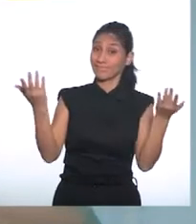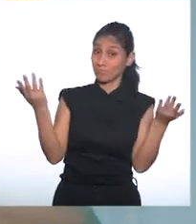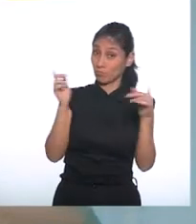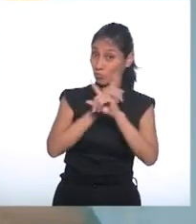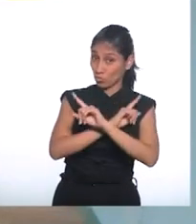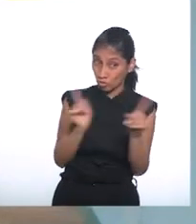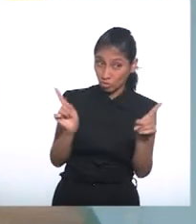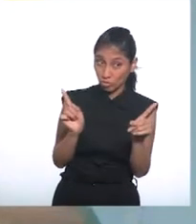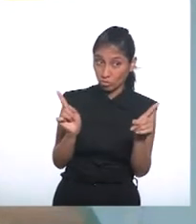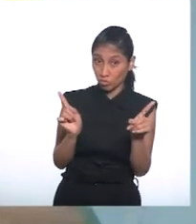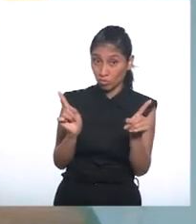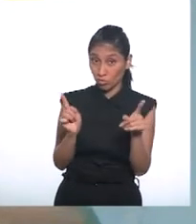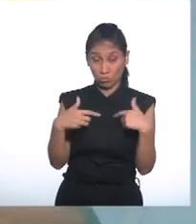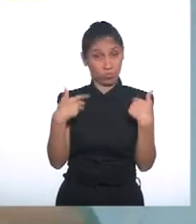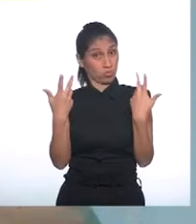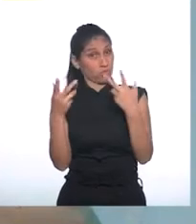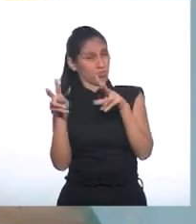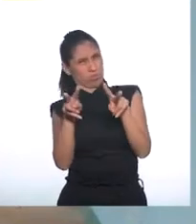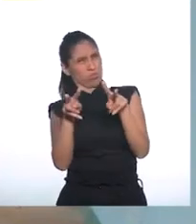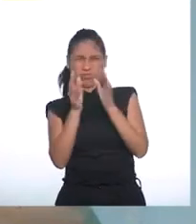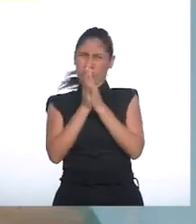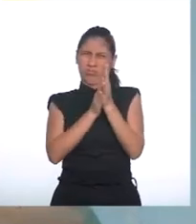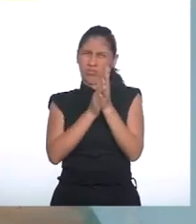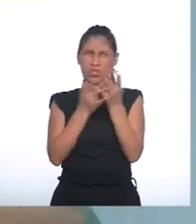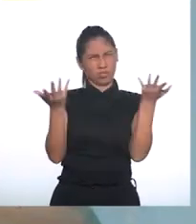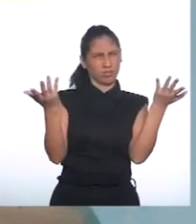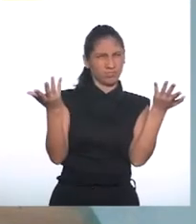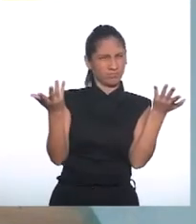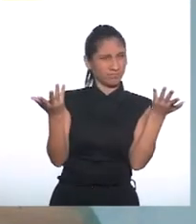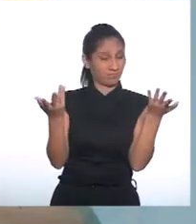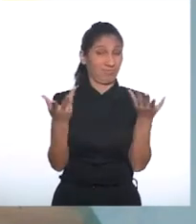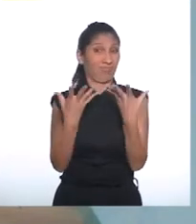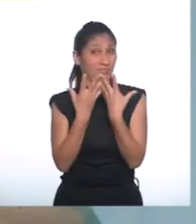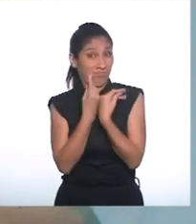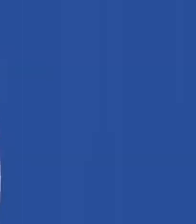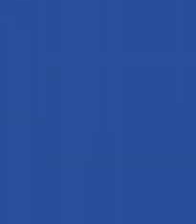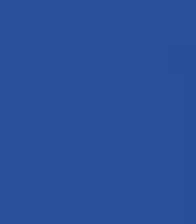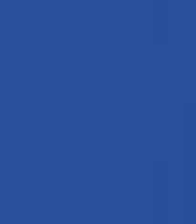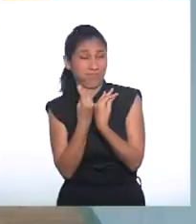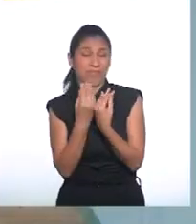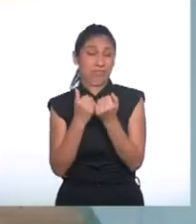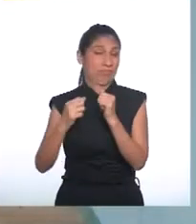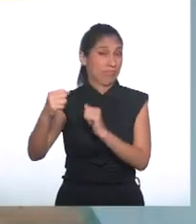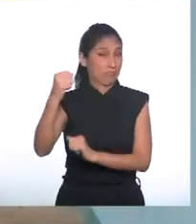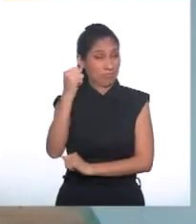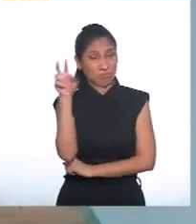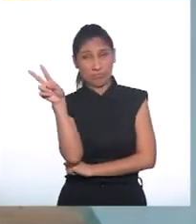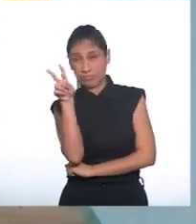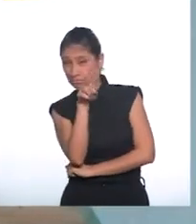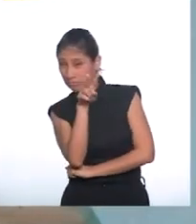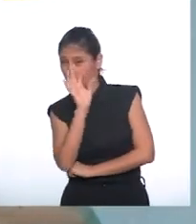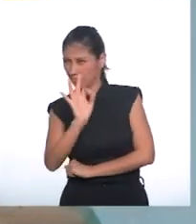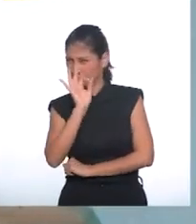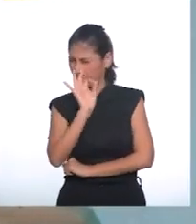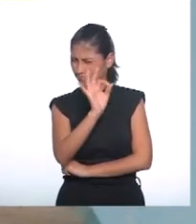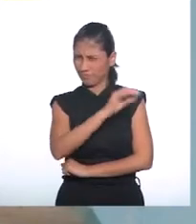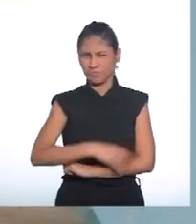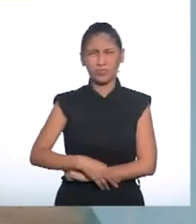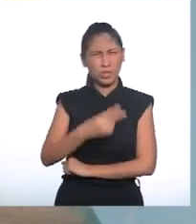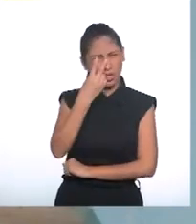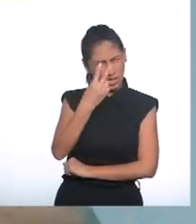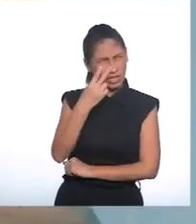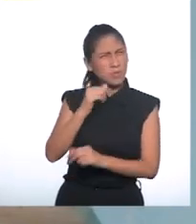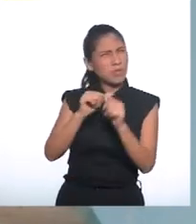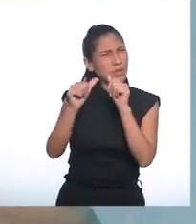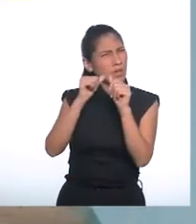No puedo creerlo. Sí, es bastante grave. ¿Sabe, googleana? Hablar de números y